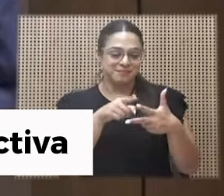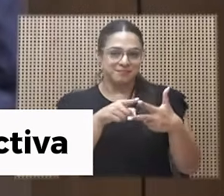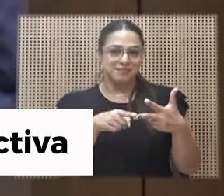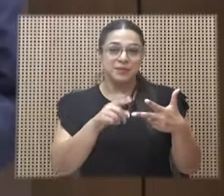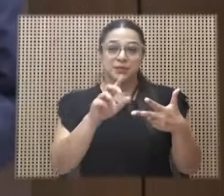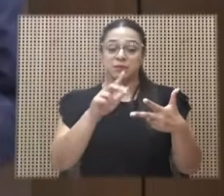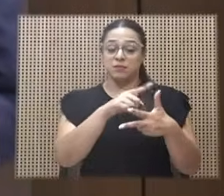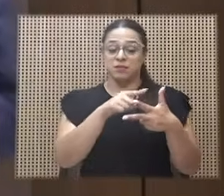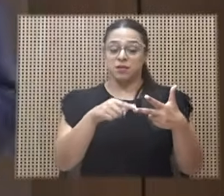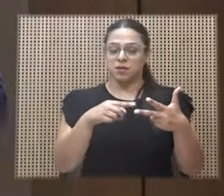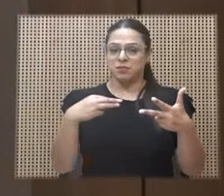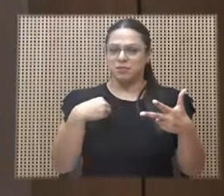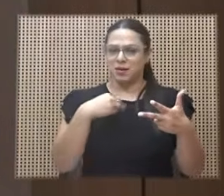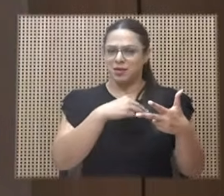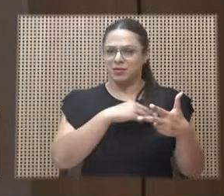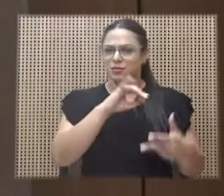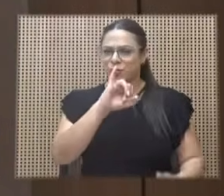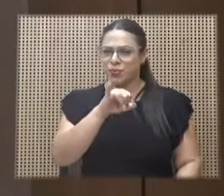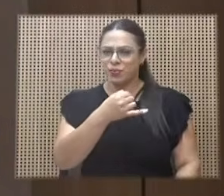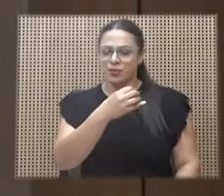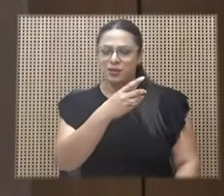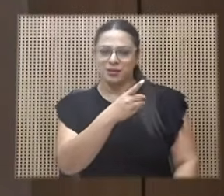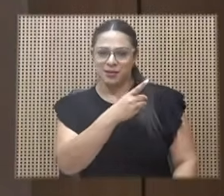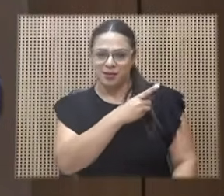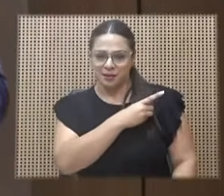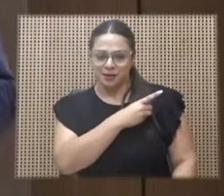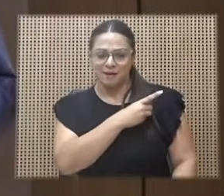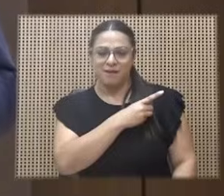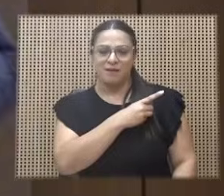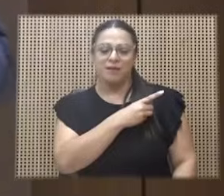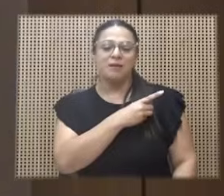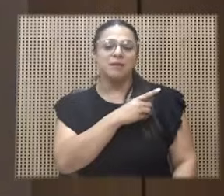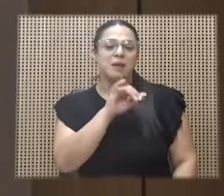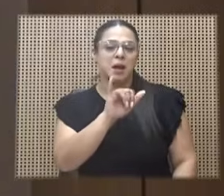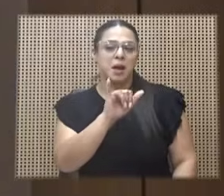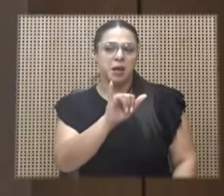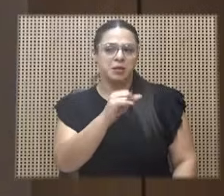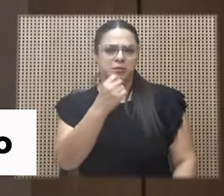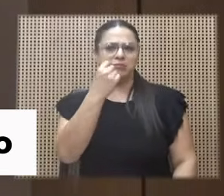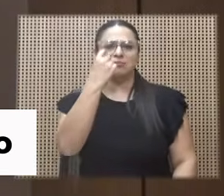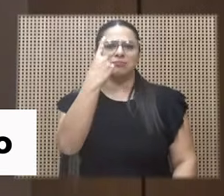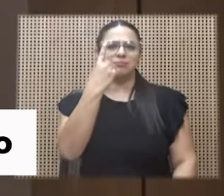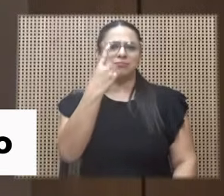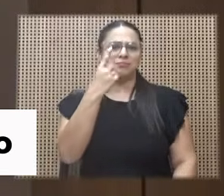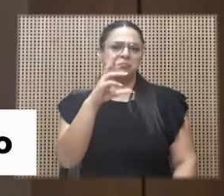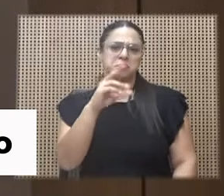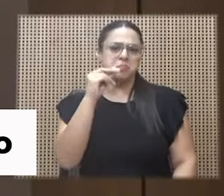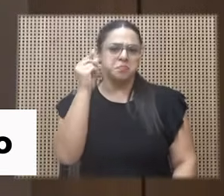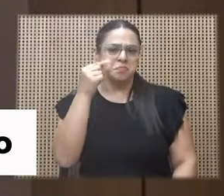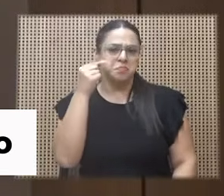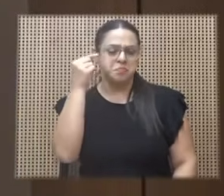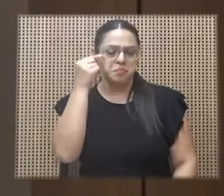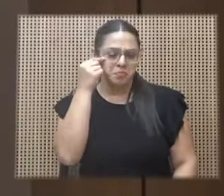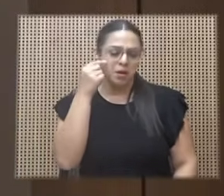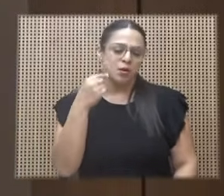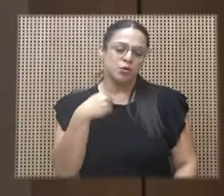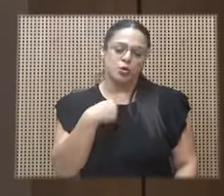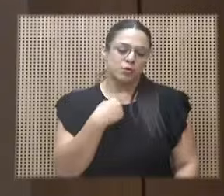junta directiva y tratar de entender que eso sea no estatal, yo francamente no lo